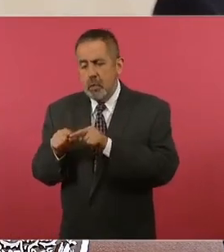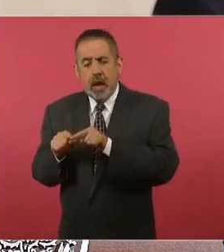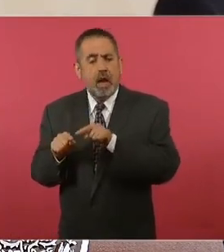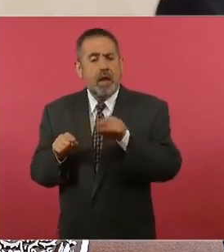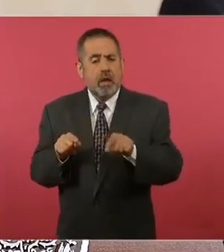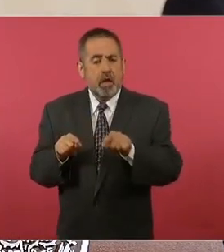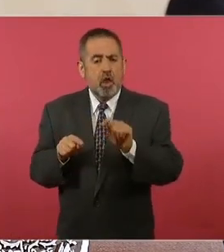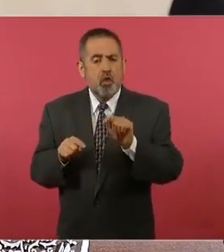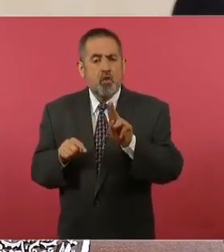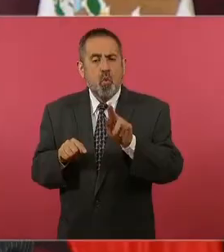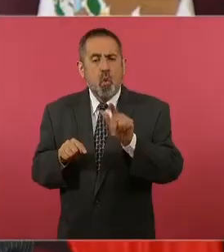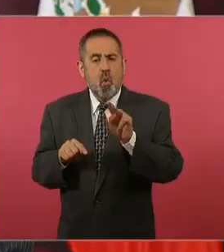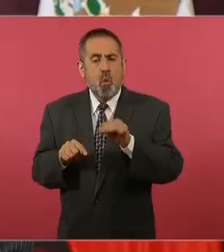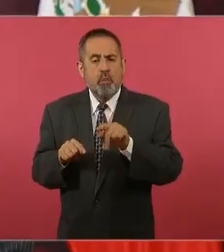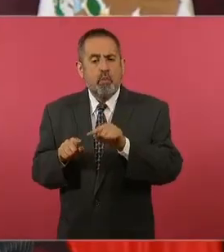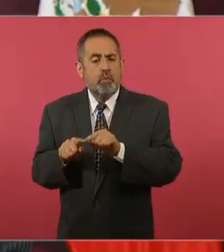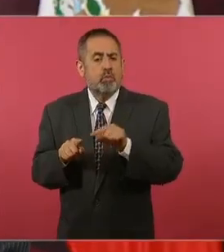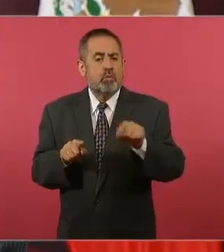Chetumal, Tulum,